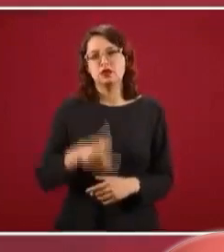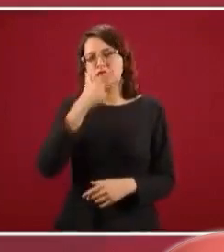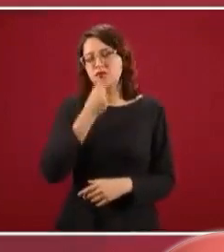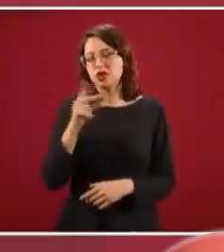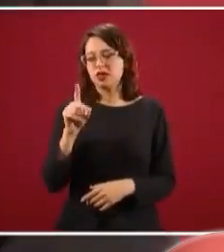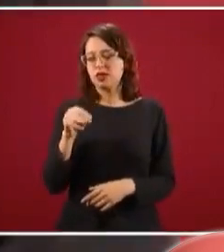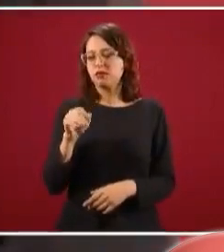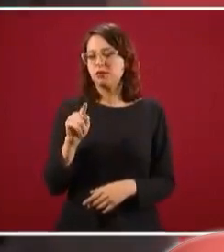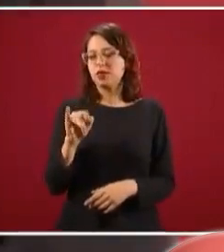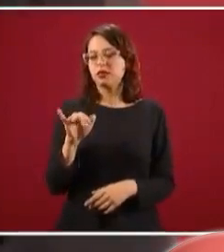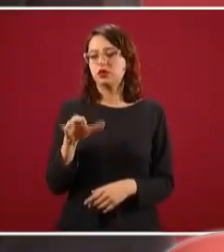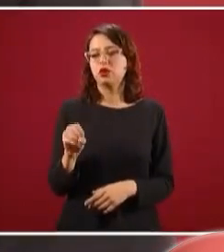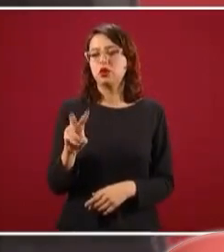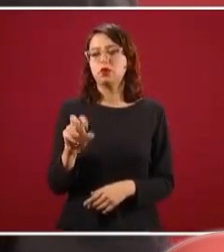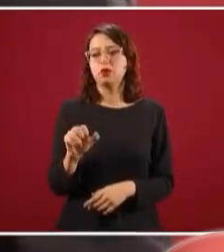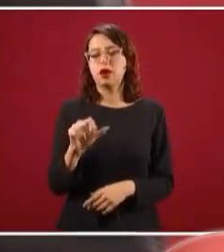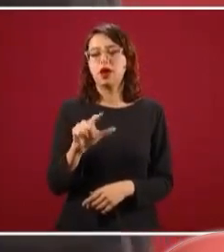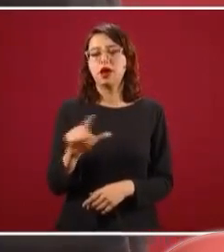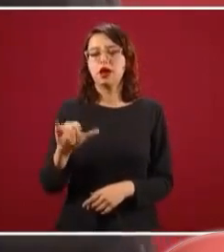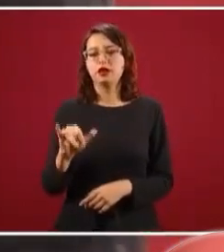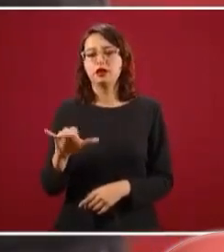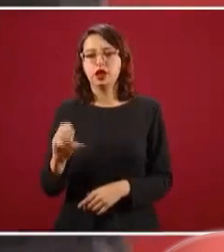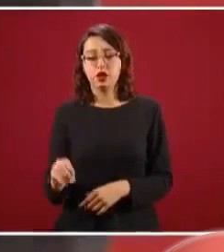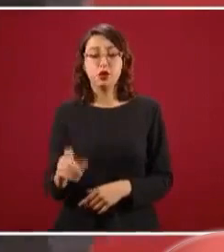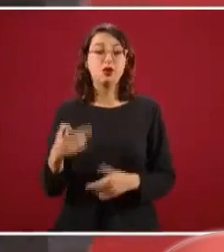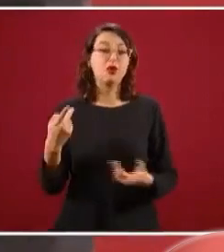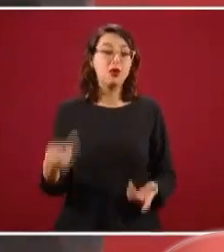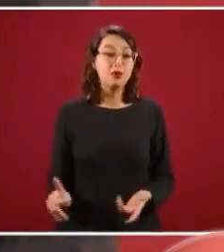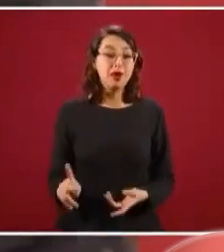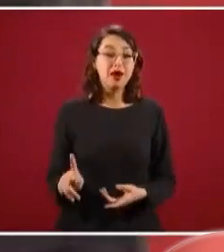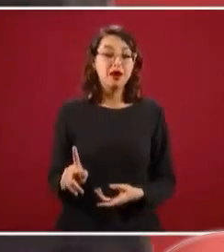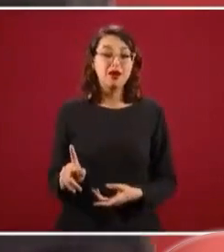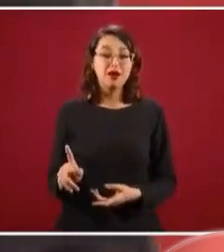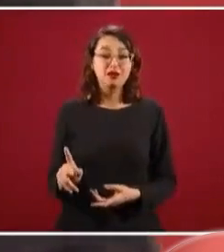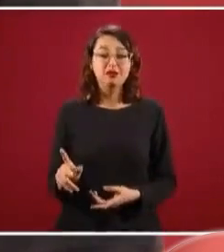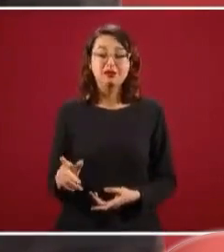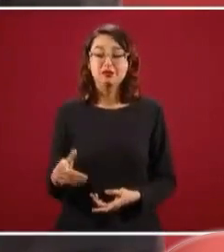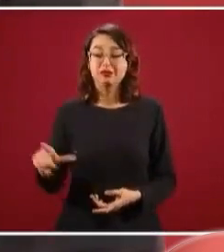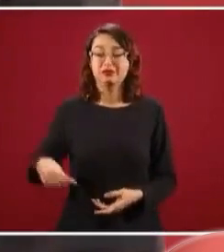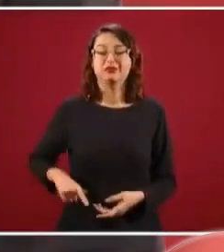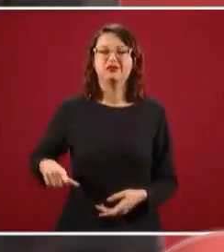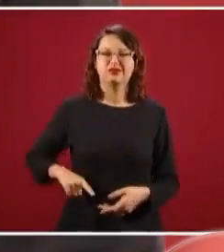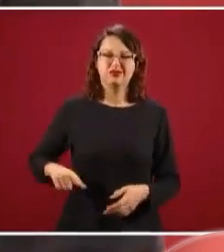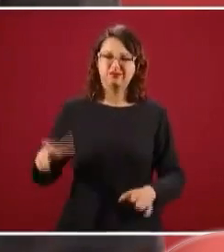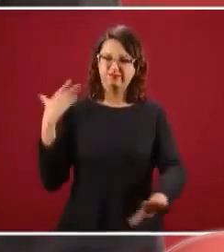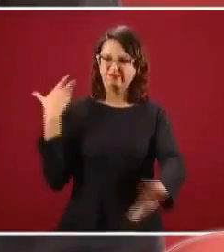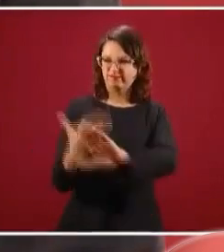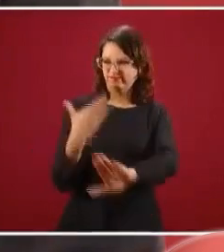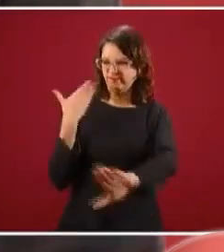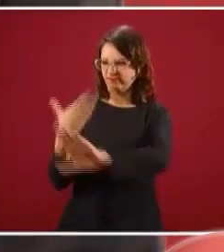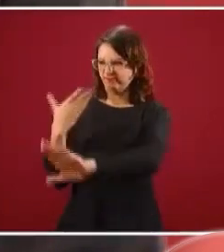Vallejo, pero ya sabemos cómo los destruyeron.